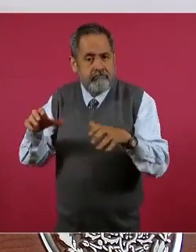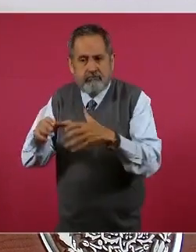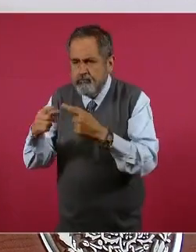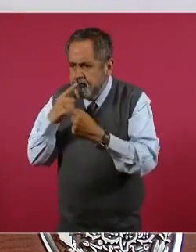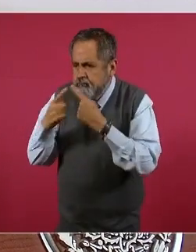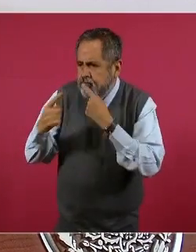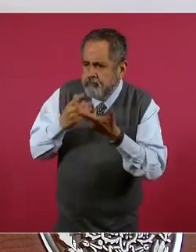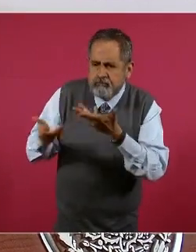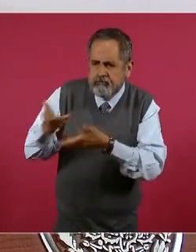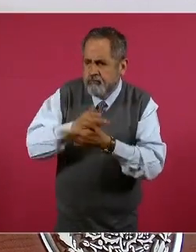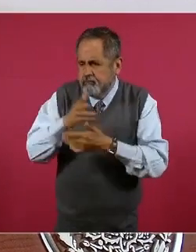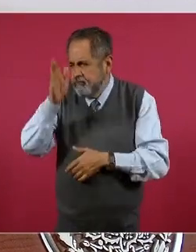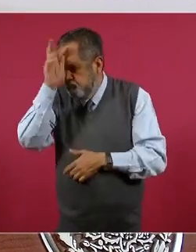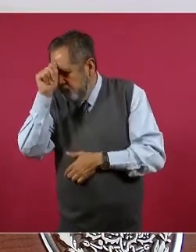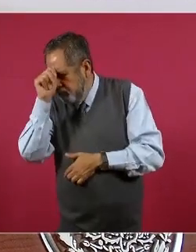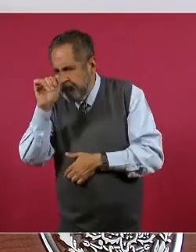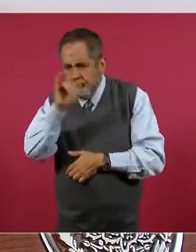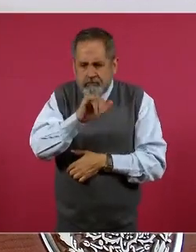se